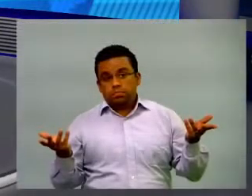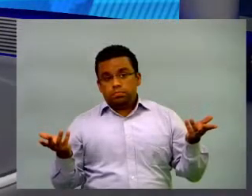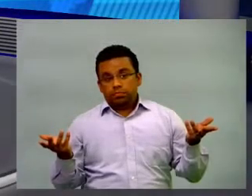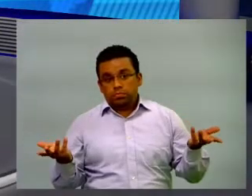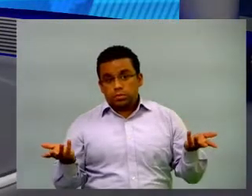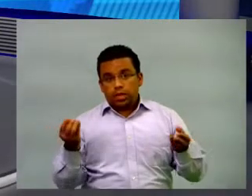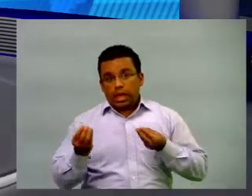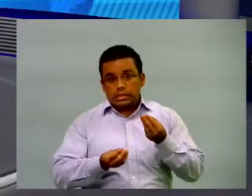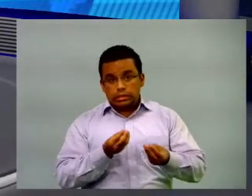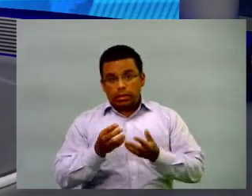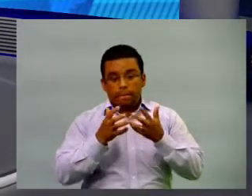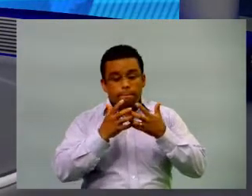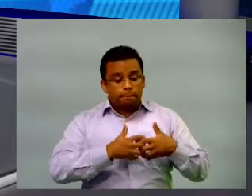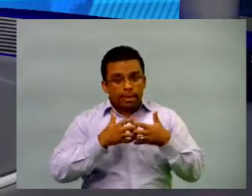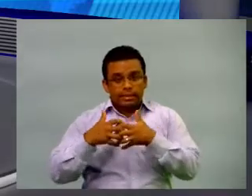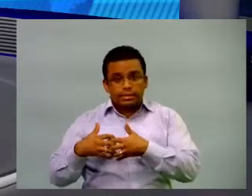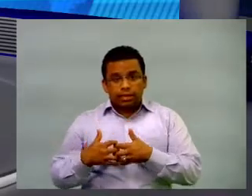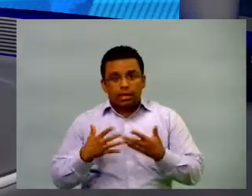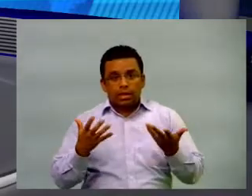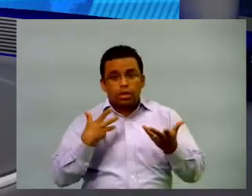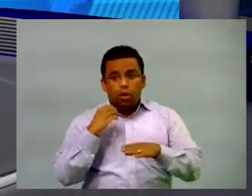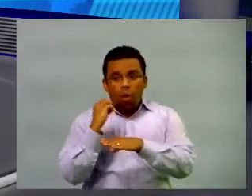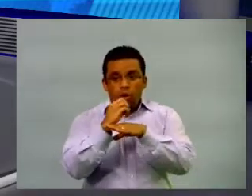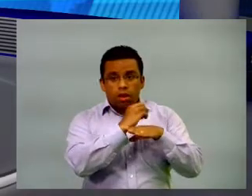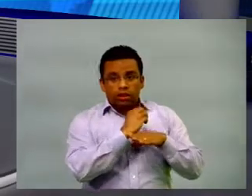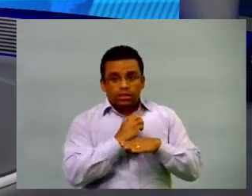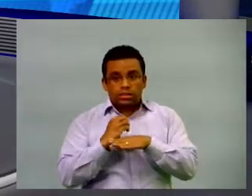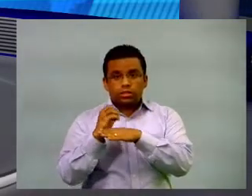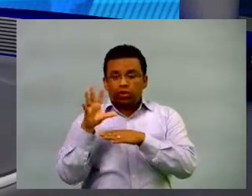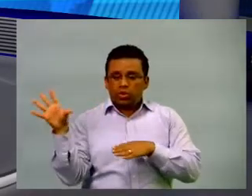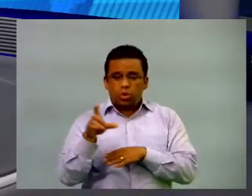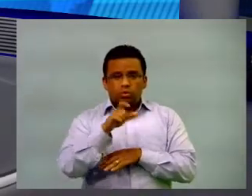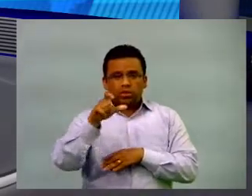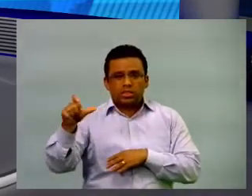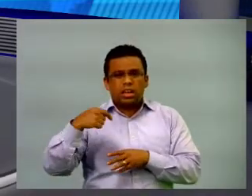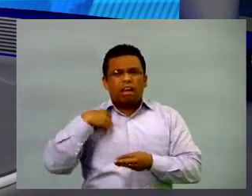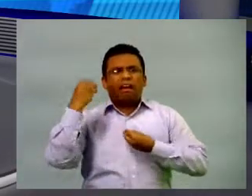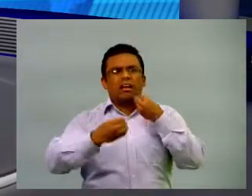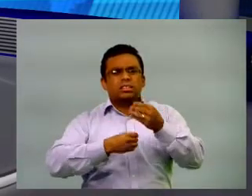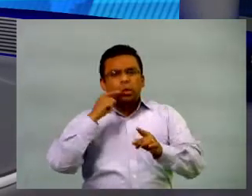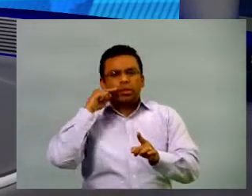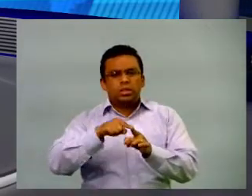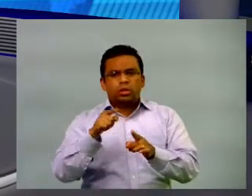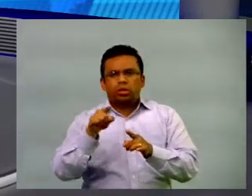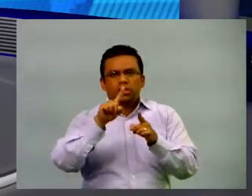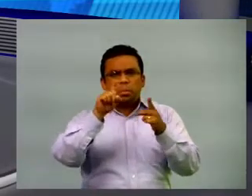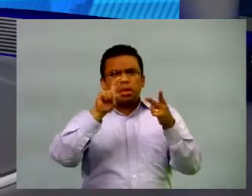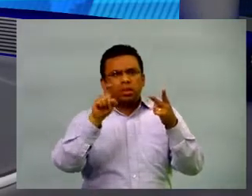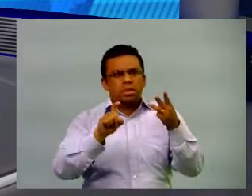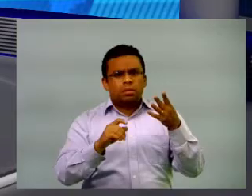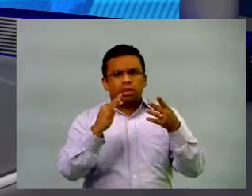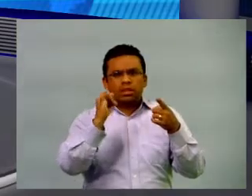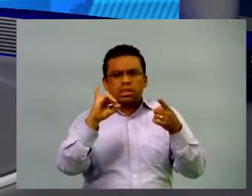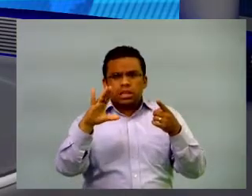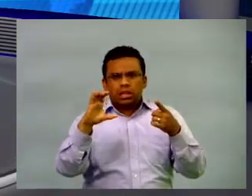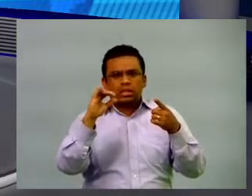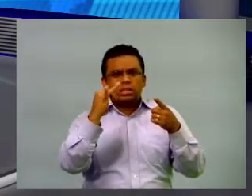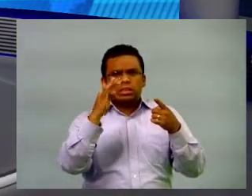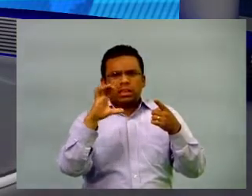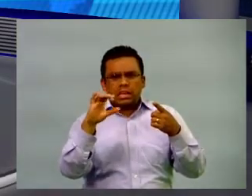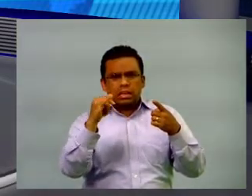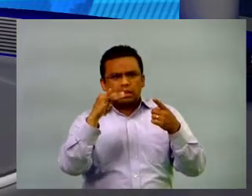Digamos que las empresas o las organizaciones en las personas, con toda esta explosión de TIC que potencian